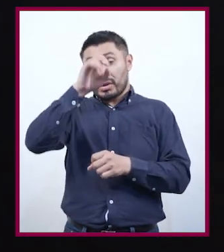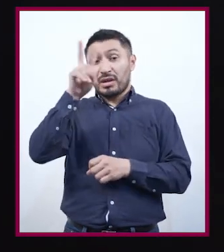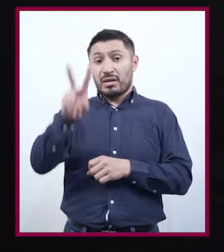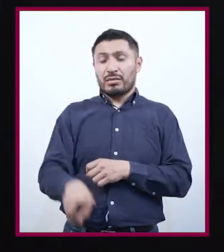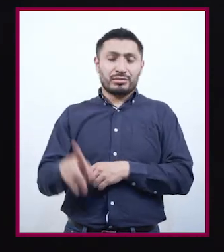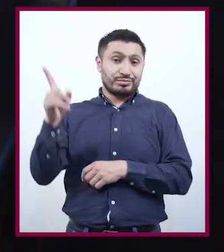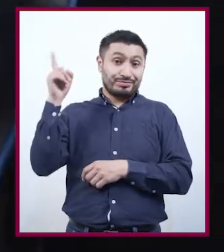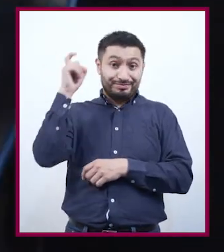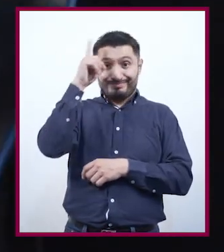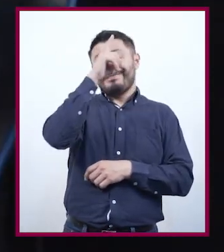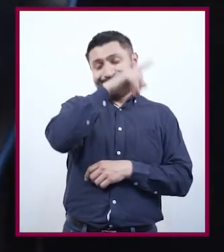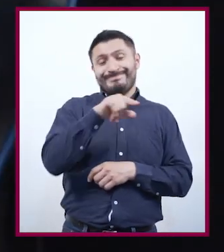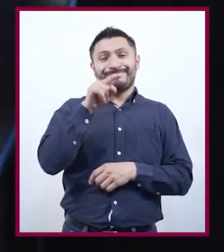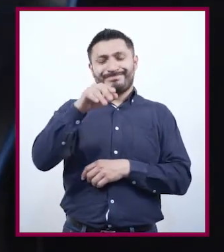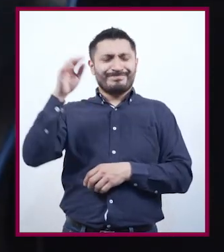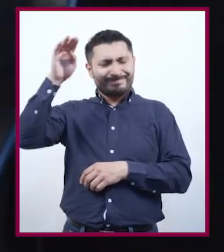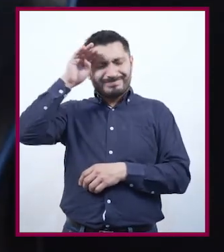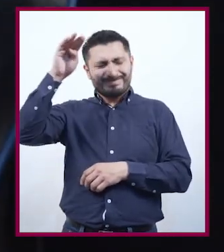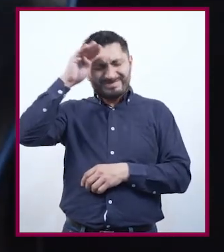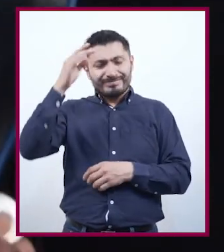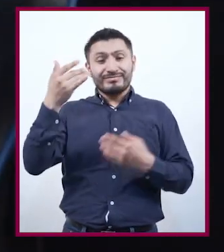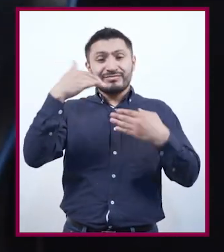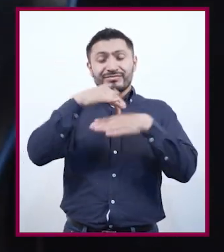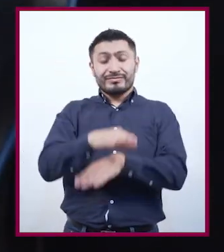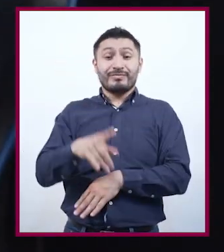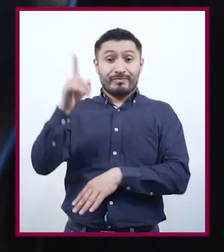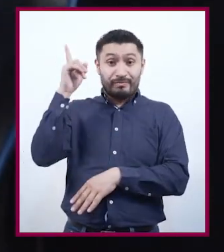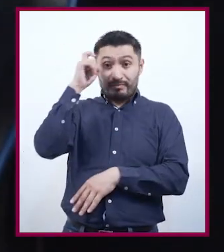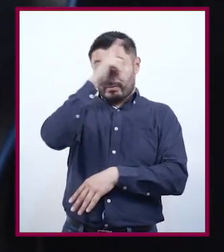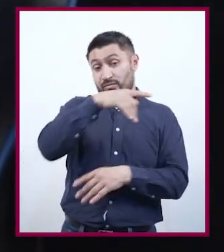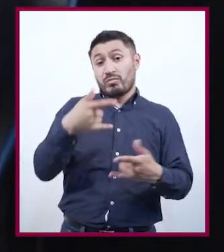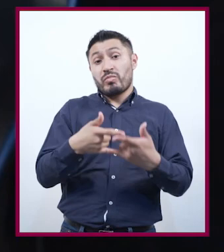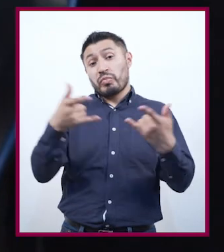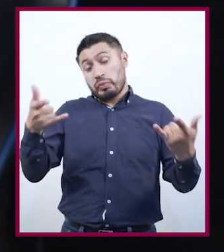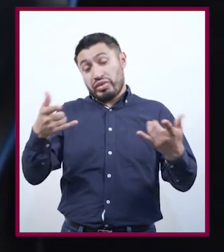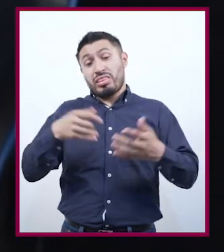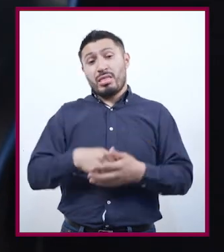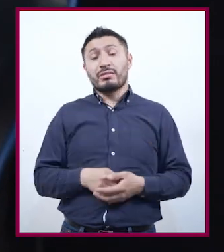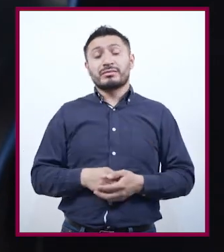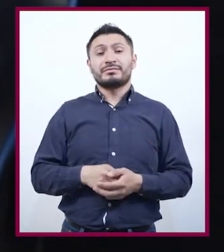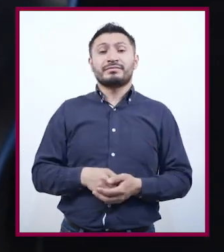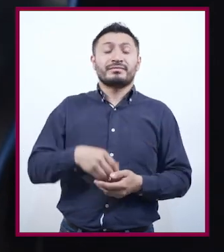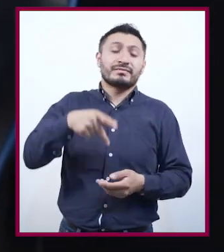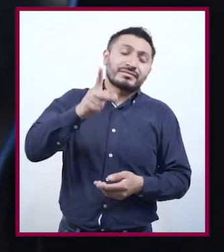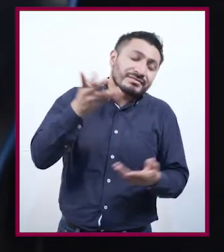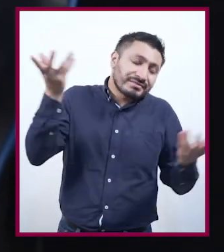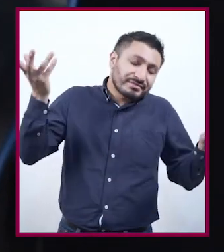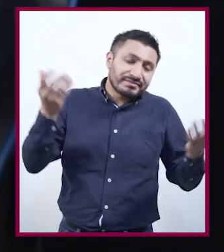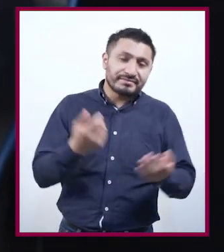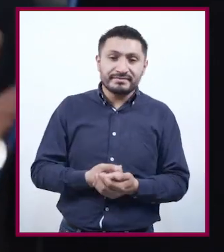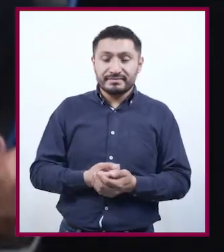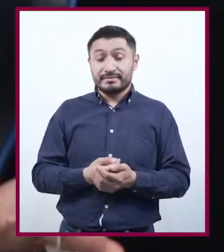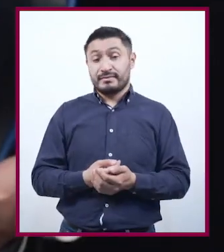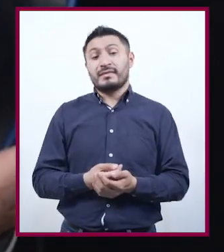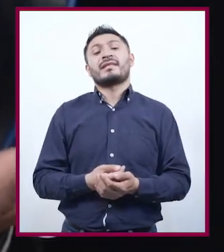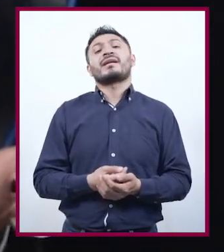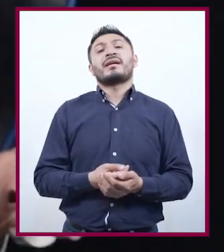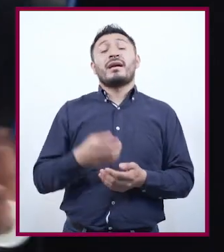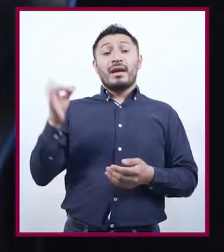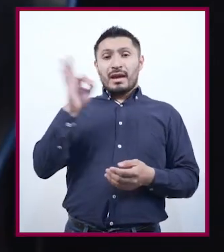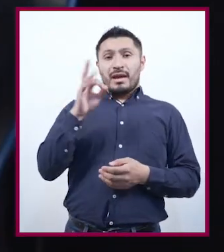piensas? ¿Verdad que esta situación nos permite reflexionar acerca de lo complicado que es hacer historia? Pero